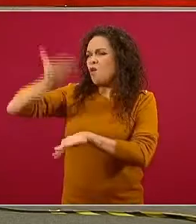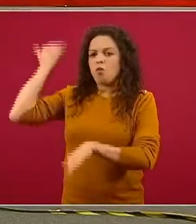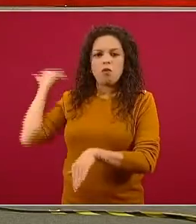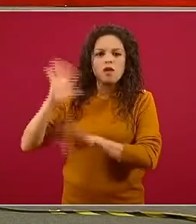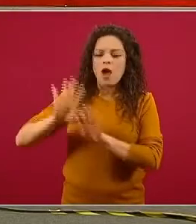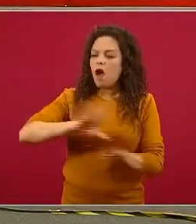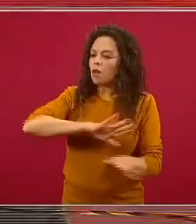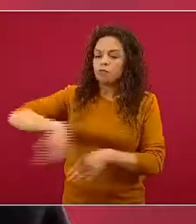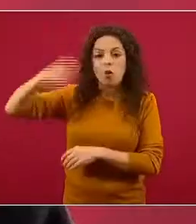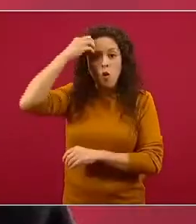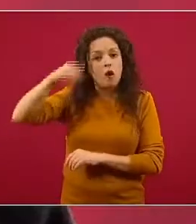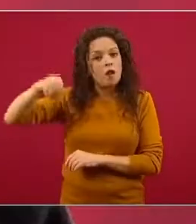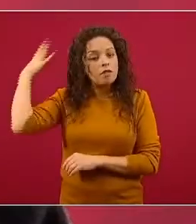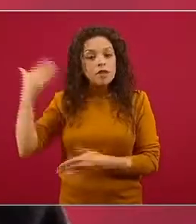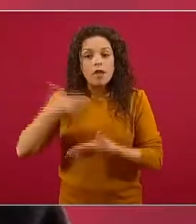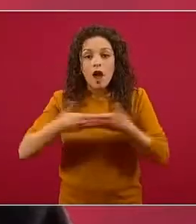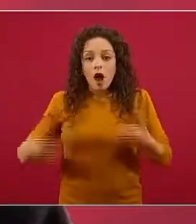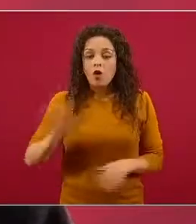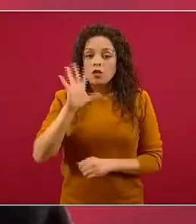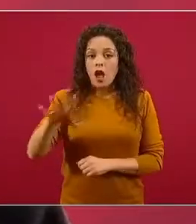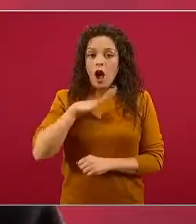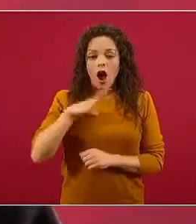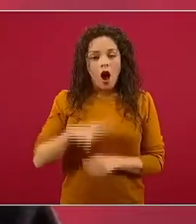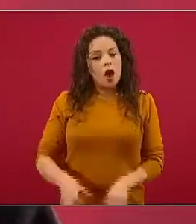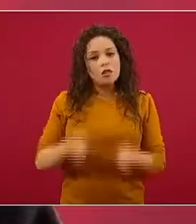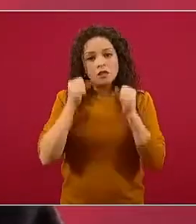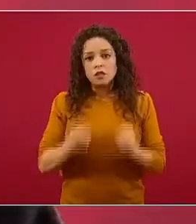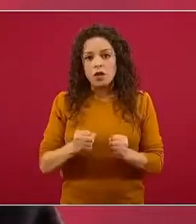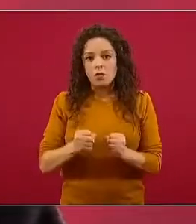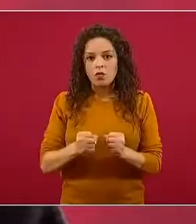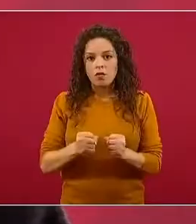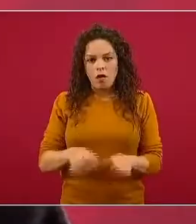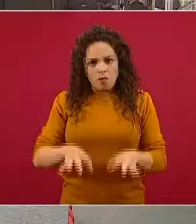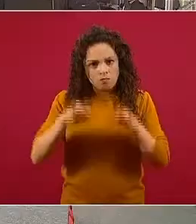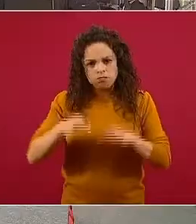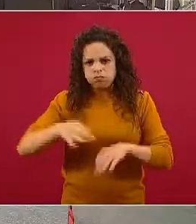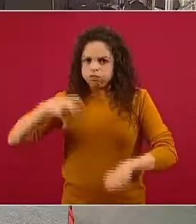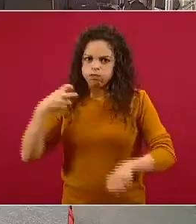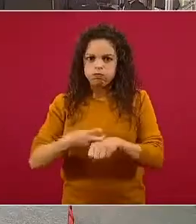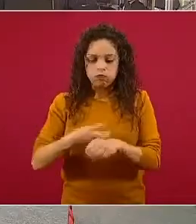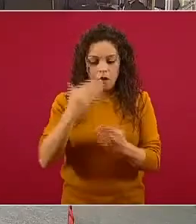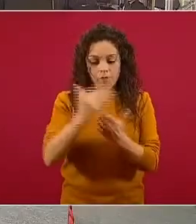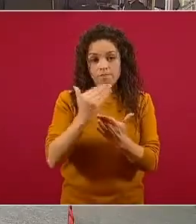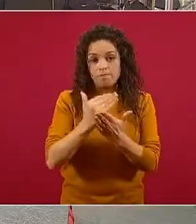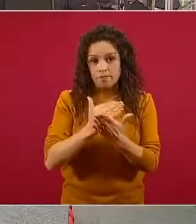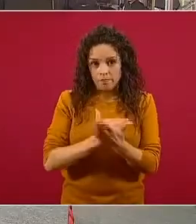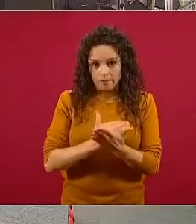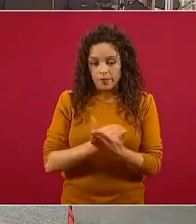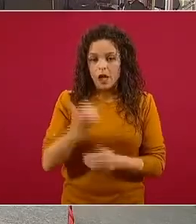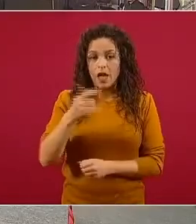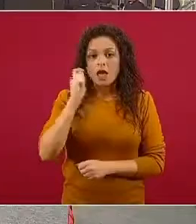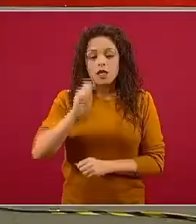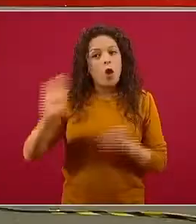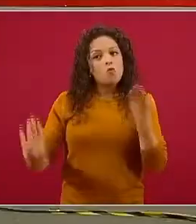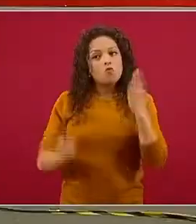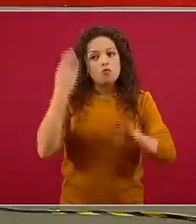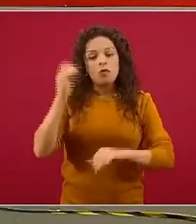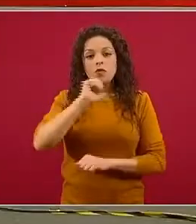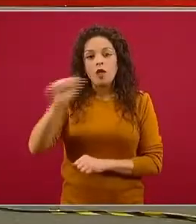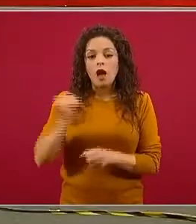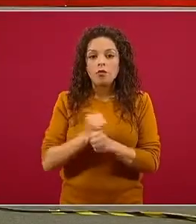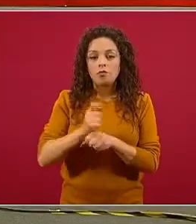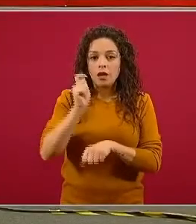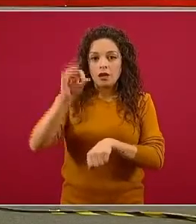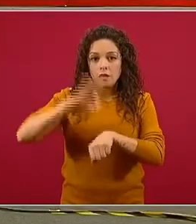investigación clínica se hace con estándares sumamente rigurosos. Además hay otro estándar que se conoce en el mundo de la investigación farmacéutica como